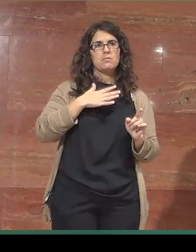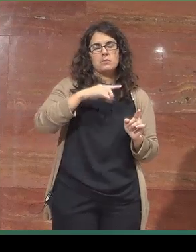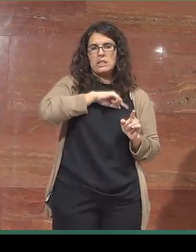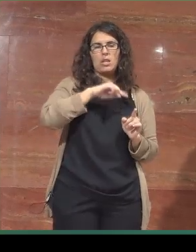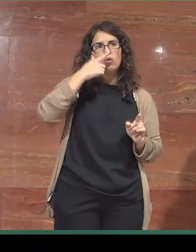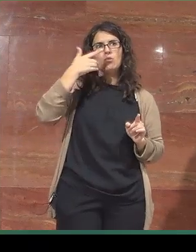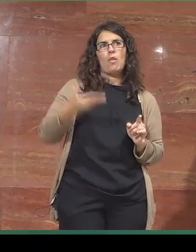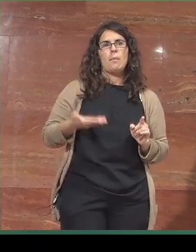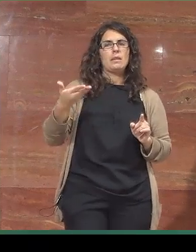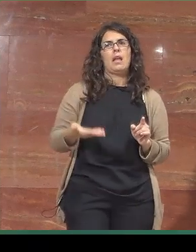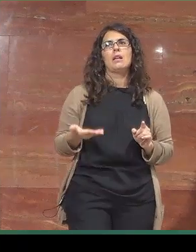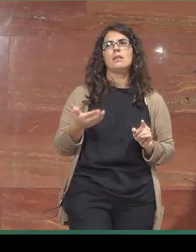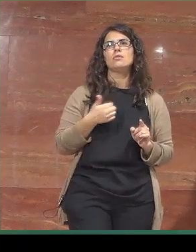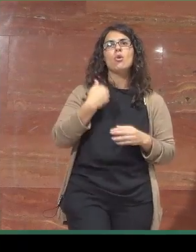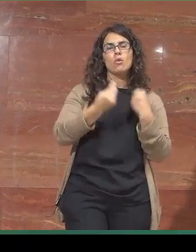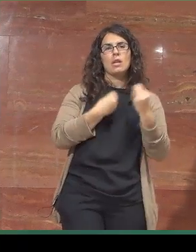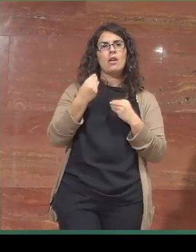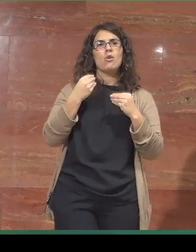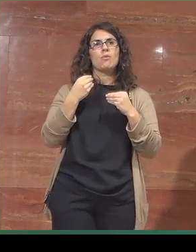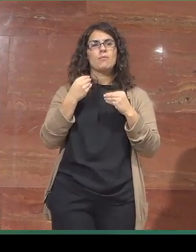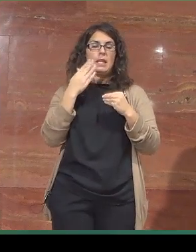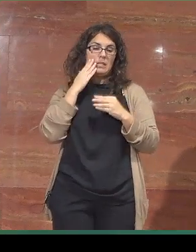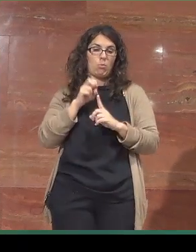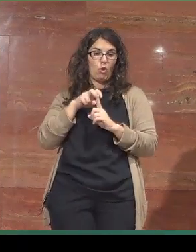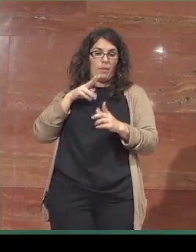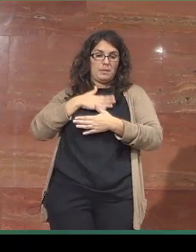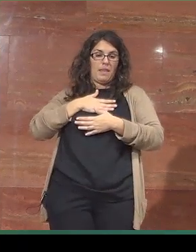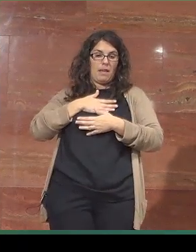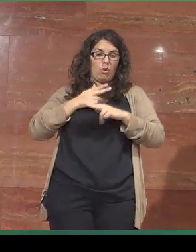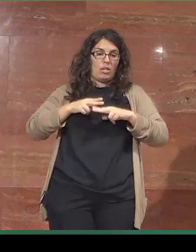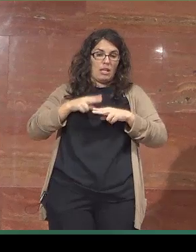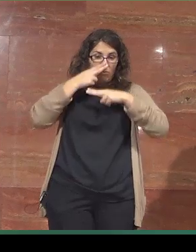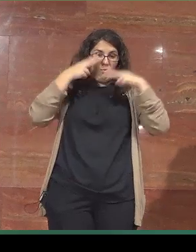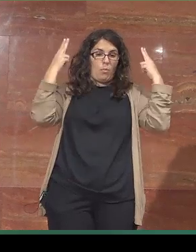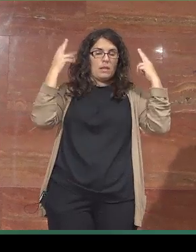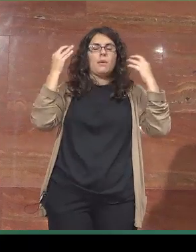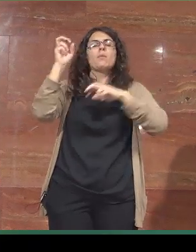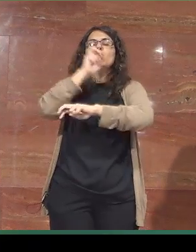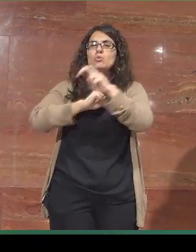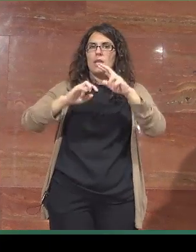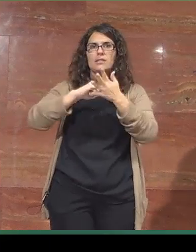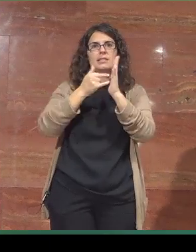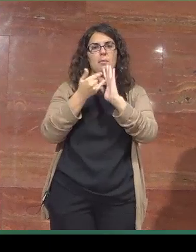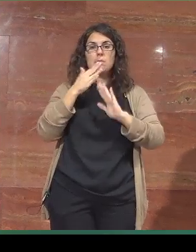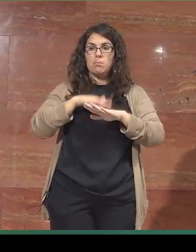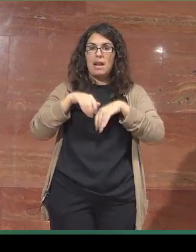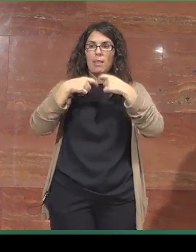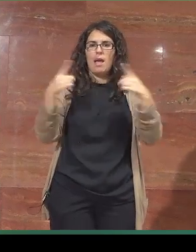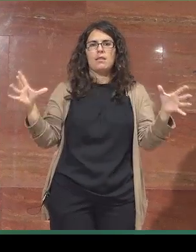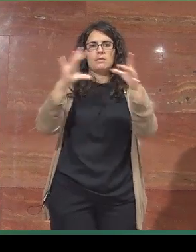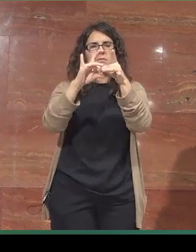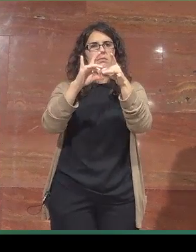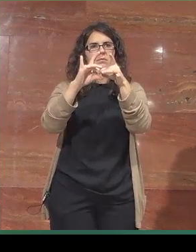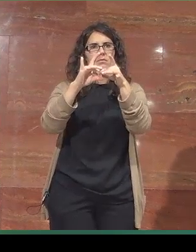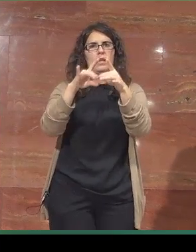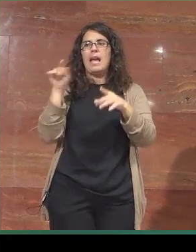fundamental, y que desde el punto de vista de políticas públicas probablemente habría que buscar sistemas que conciliaran estos dos elementos. Es